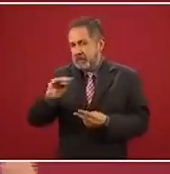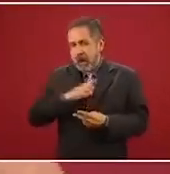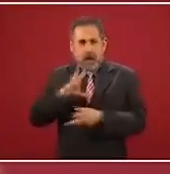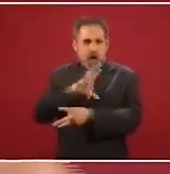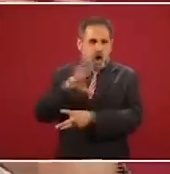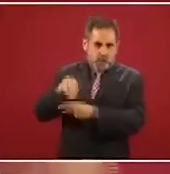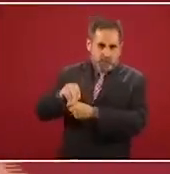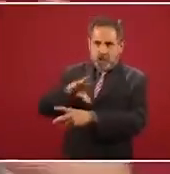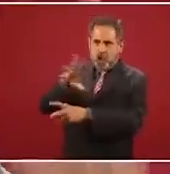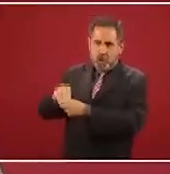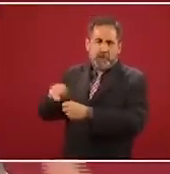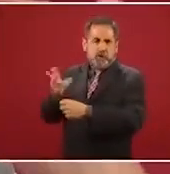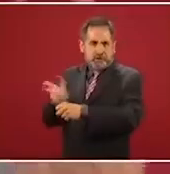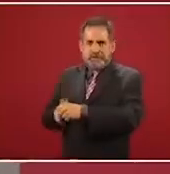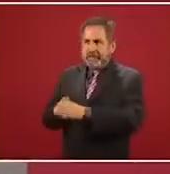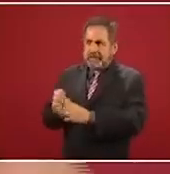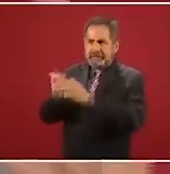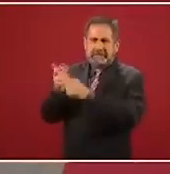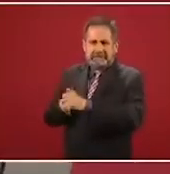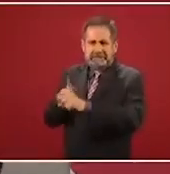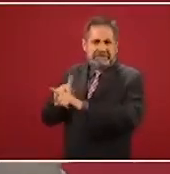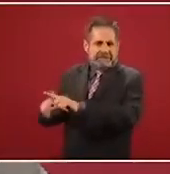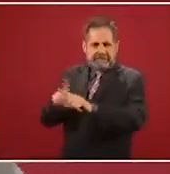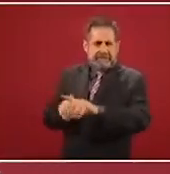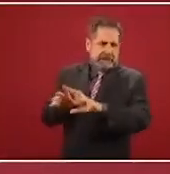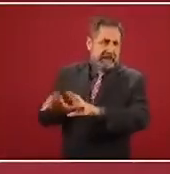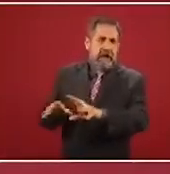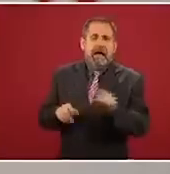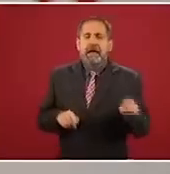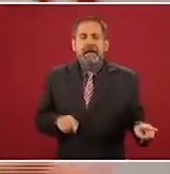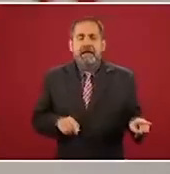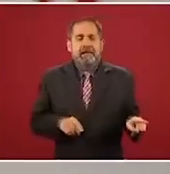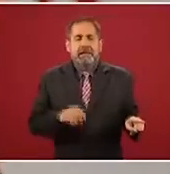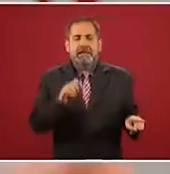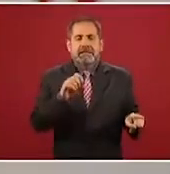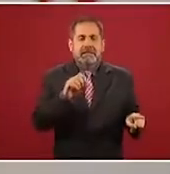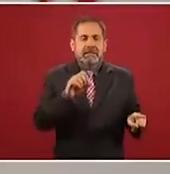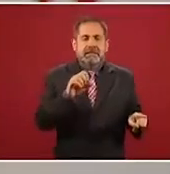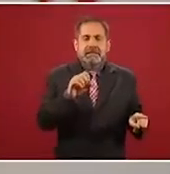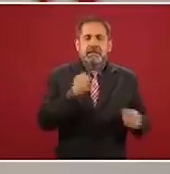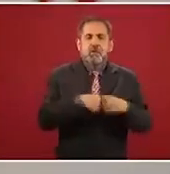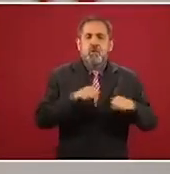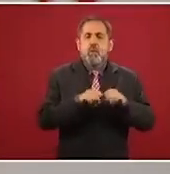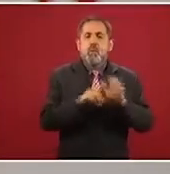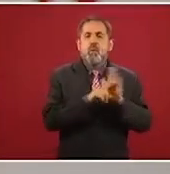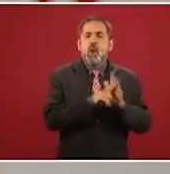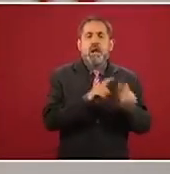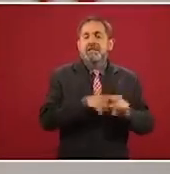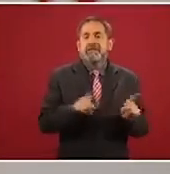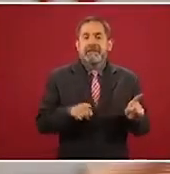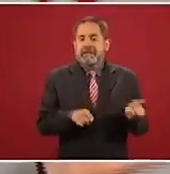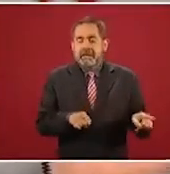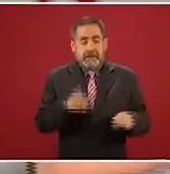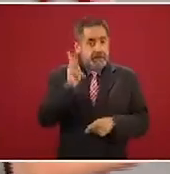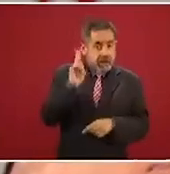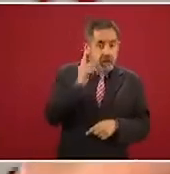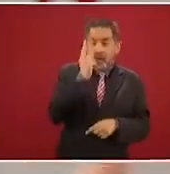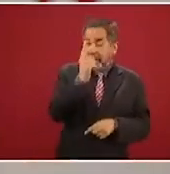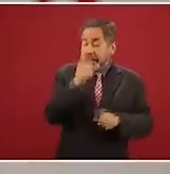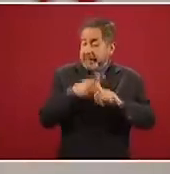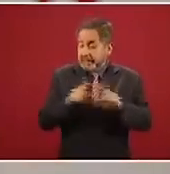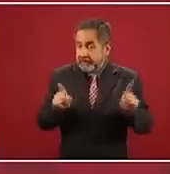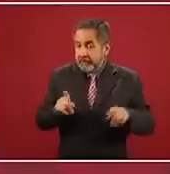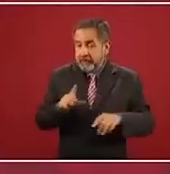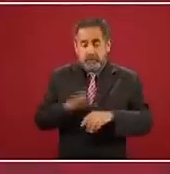completa que tiene hospitales, clínicas, personal, equipo, etcétera. Pero aquí una cosa es importante, porque